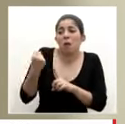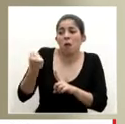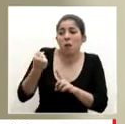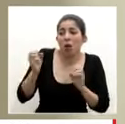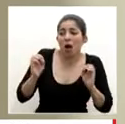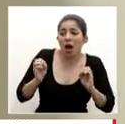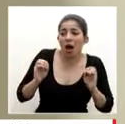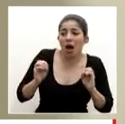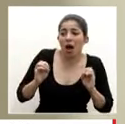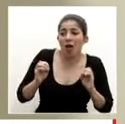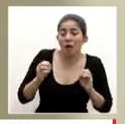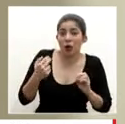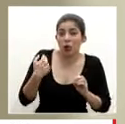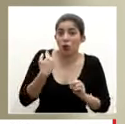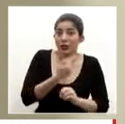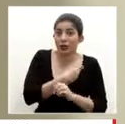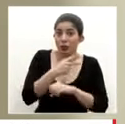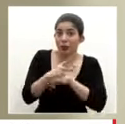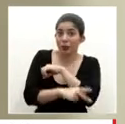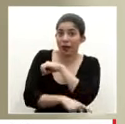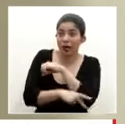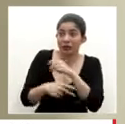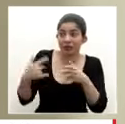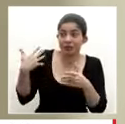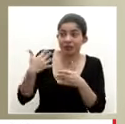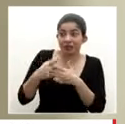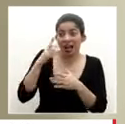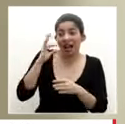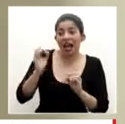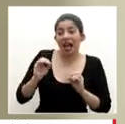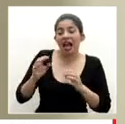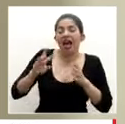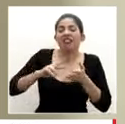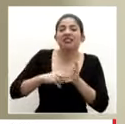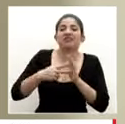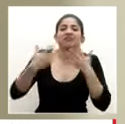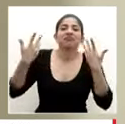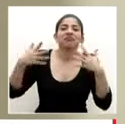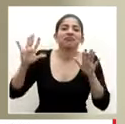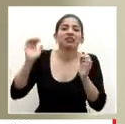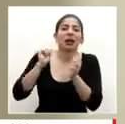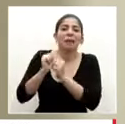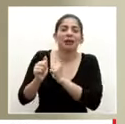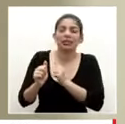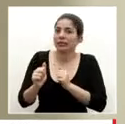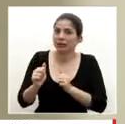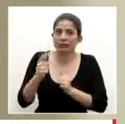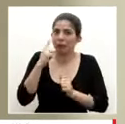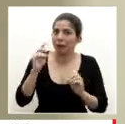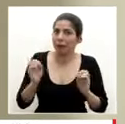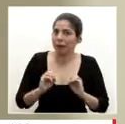fuertemente a nuestro país, este asunto ya está superado, para nada.